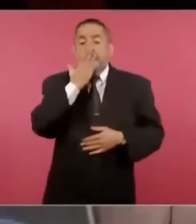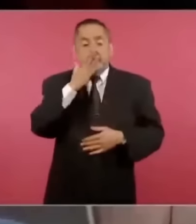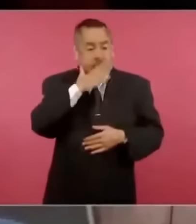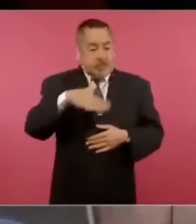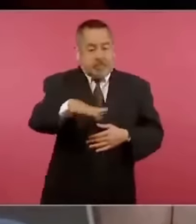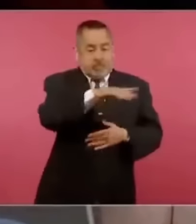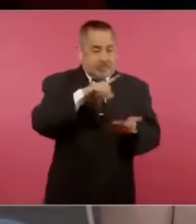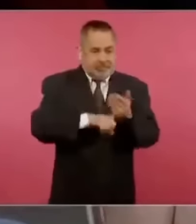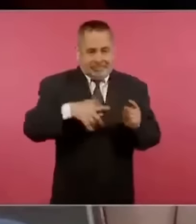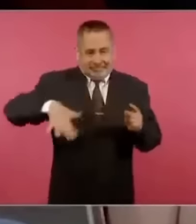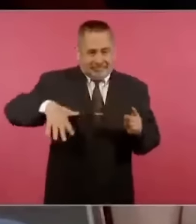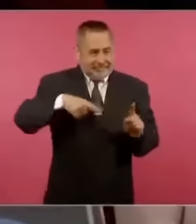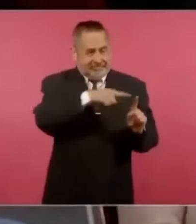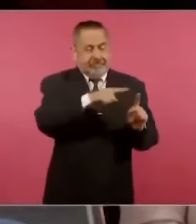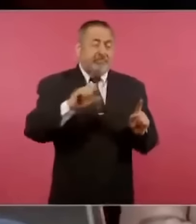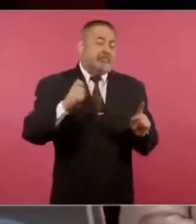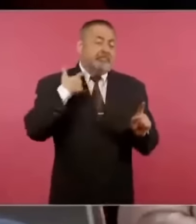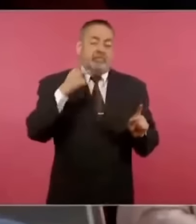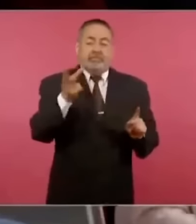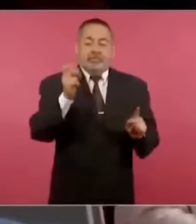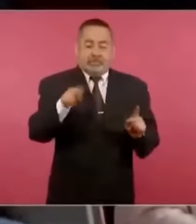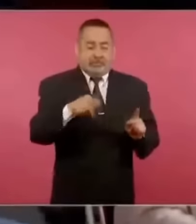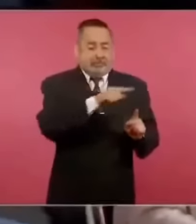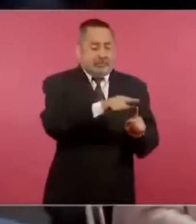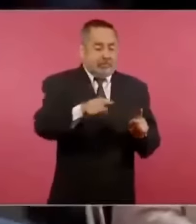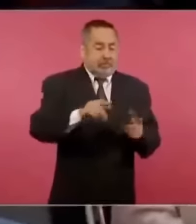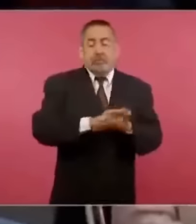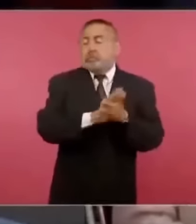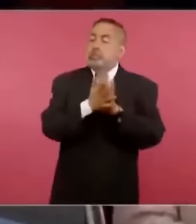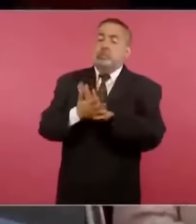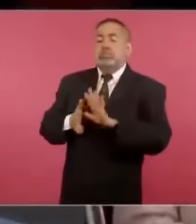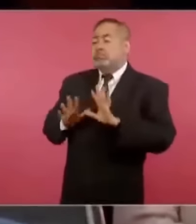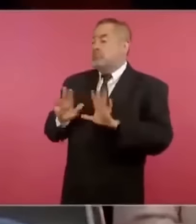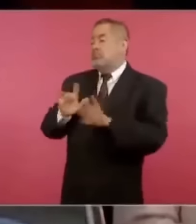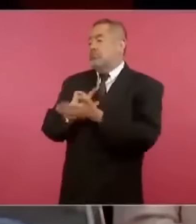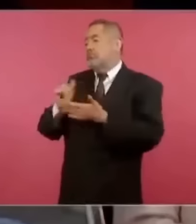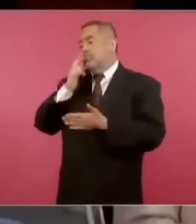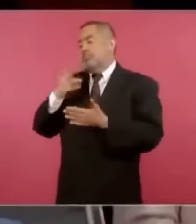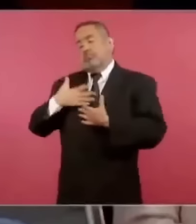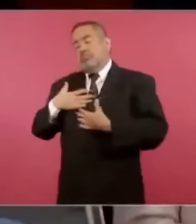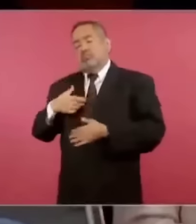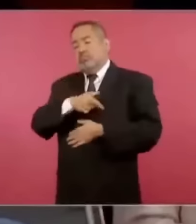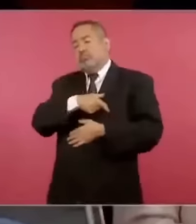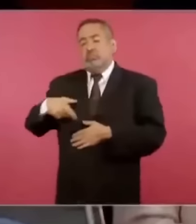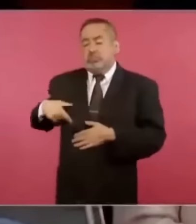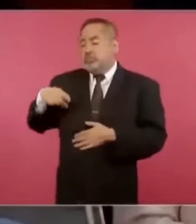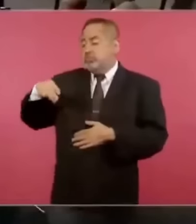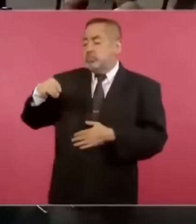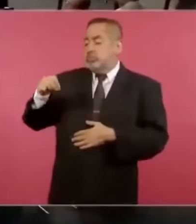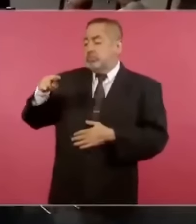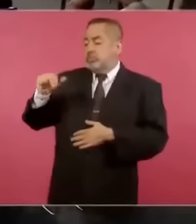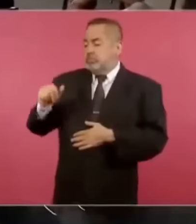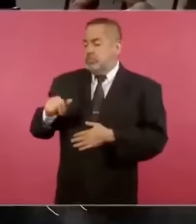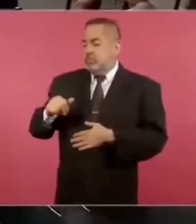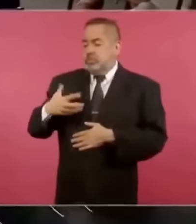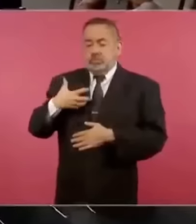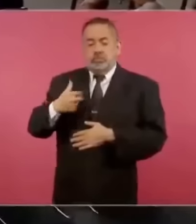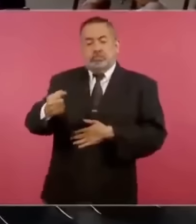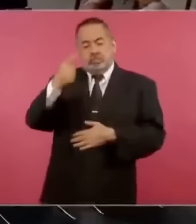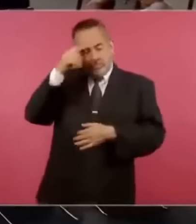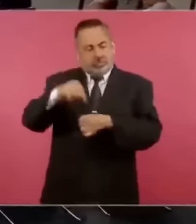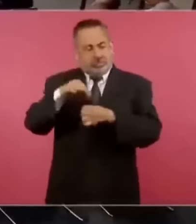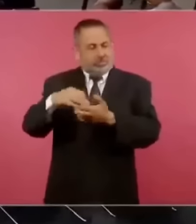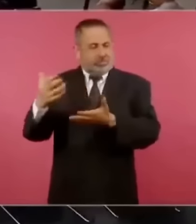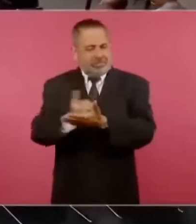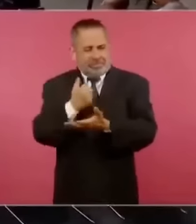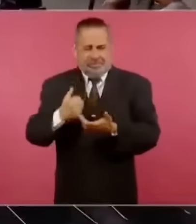estos personajes que vienen del padrecismo, que ahora ya se purificaron por llegar a Morena, pues tienen los principales puestos de elección.